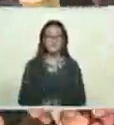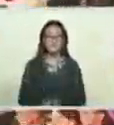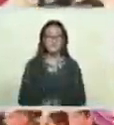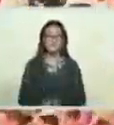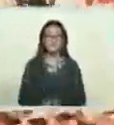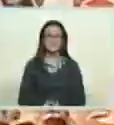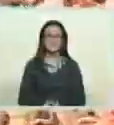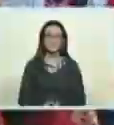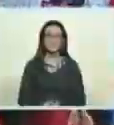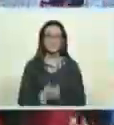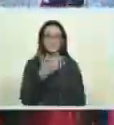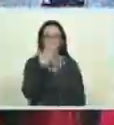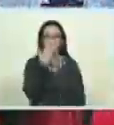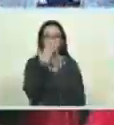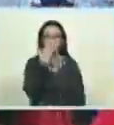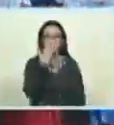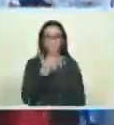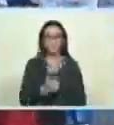Bueno, muchachos,